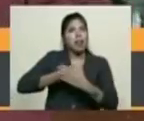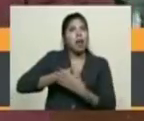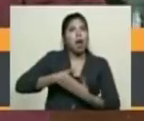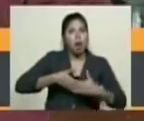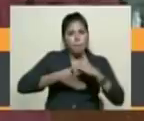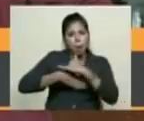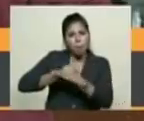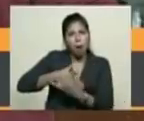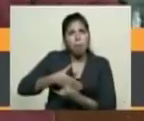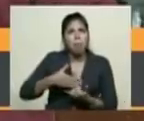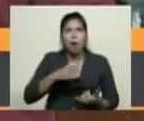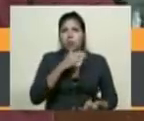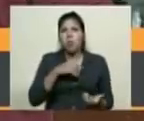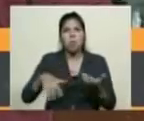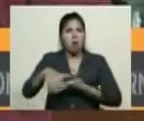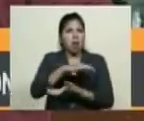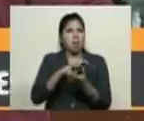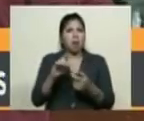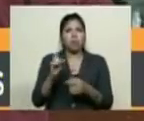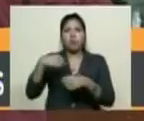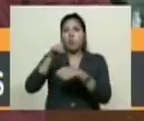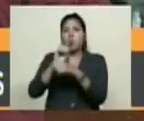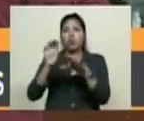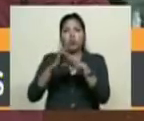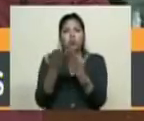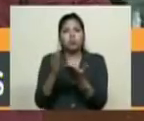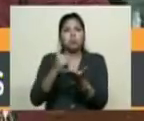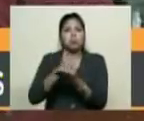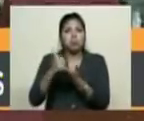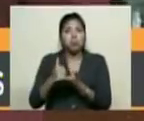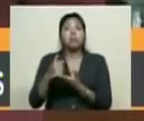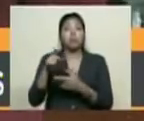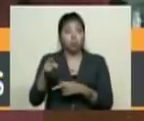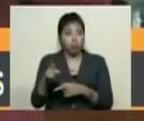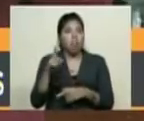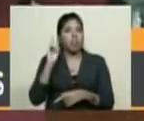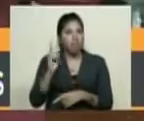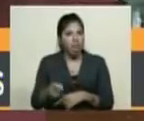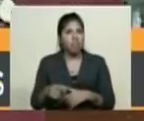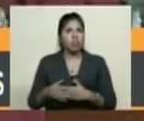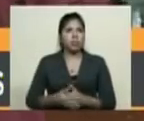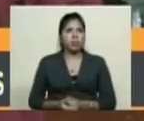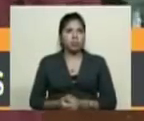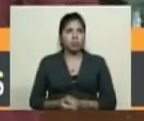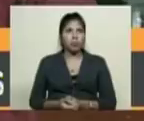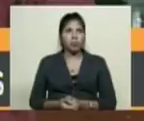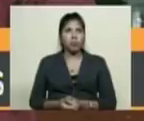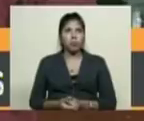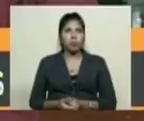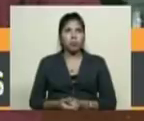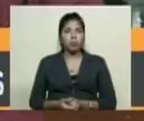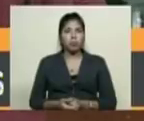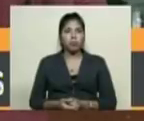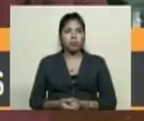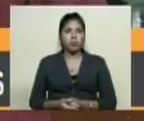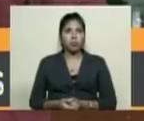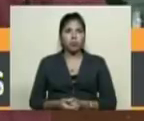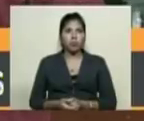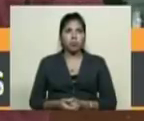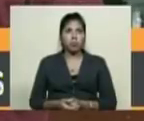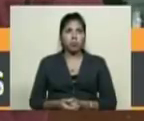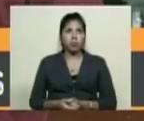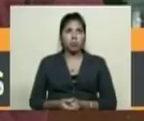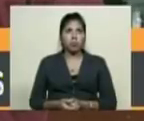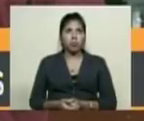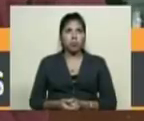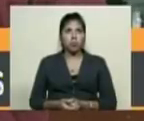de estratégica, con visión de largo plazo. UNASUR necesita retomar su espíritu original. UNASUR fue fundada